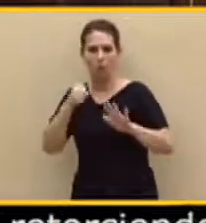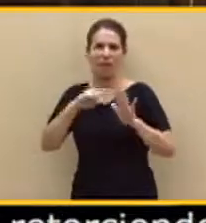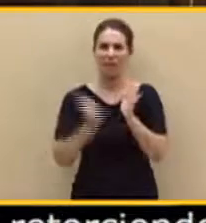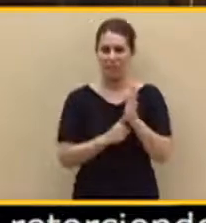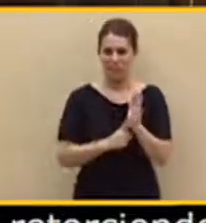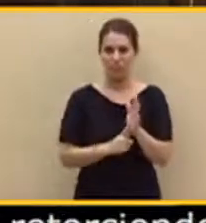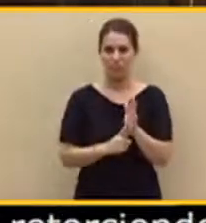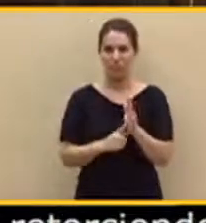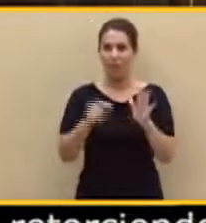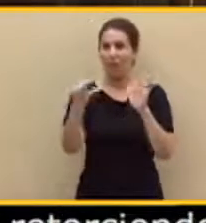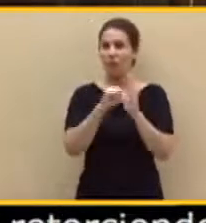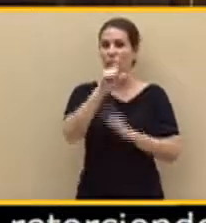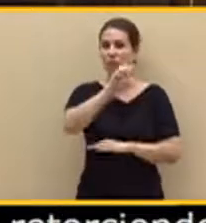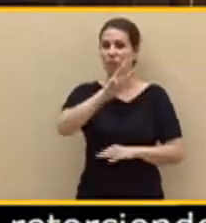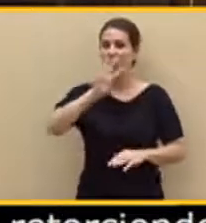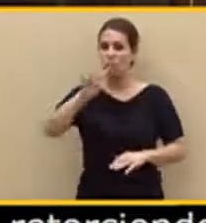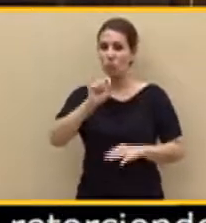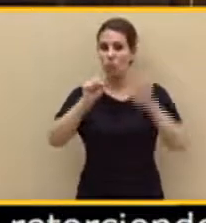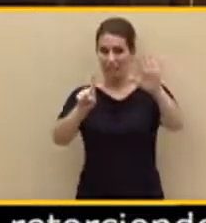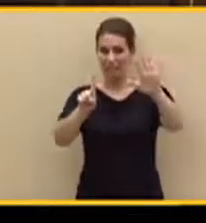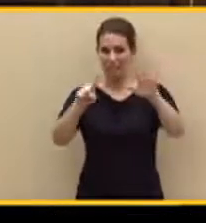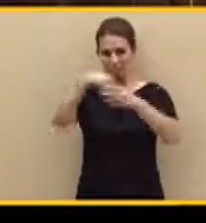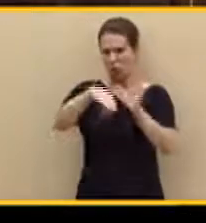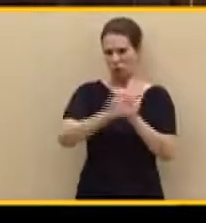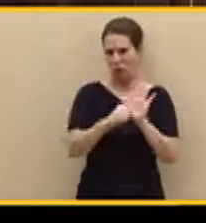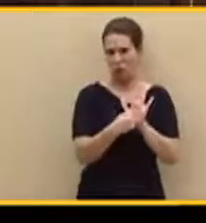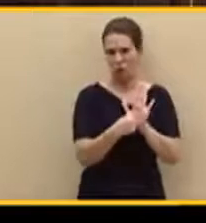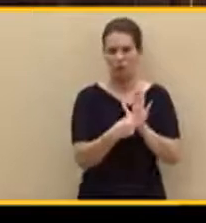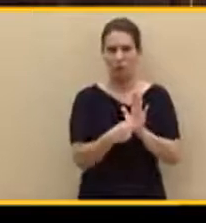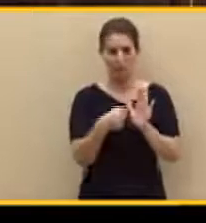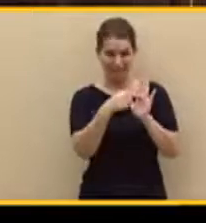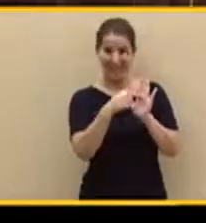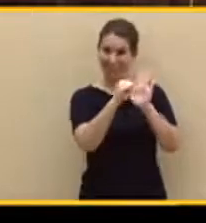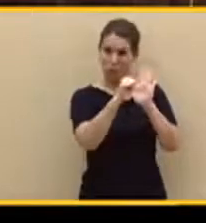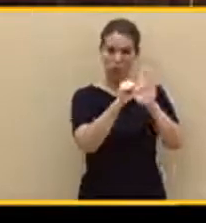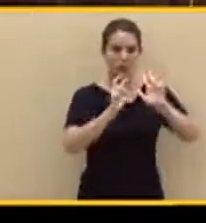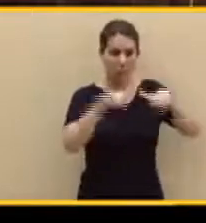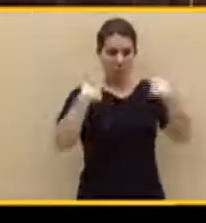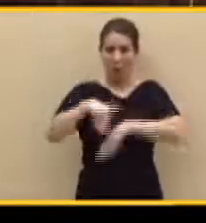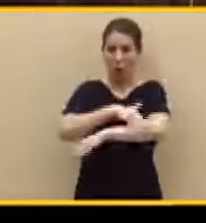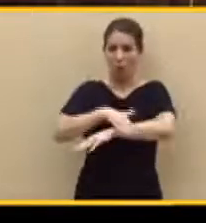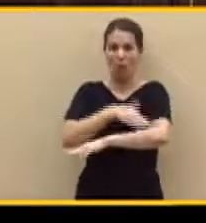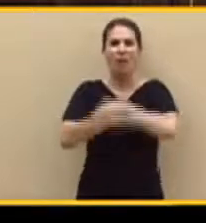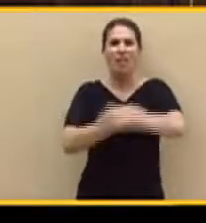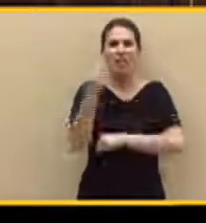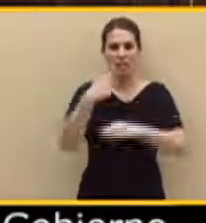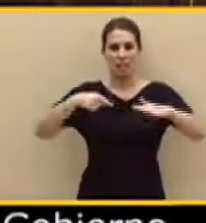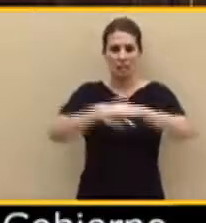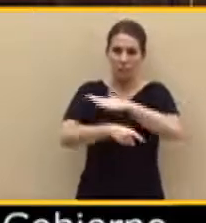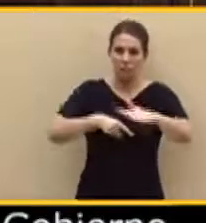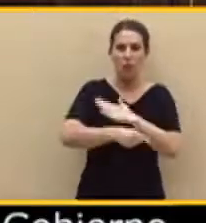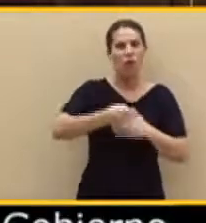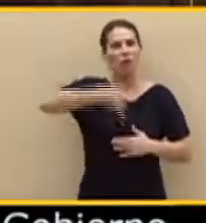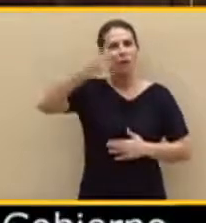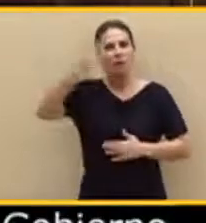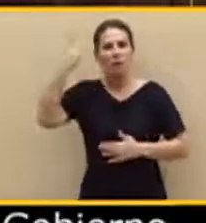artículo 134.6 de la Constitución permite al Gobierno vetar la tramitación de aquellas iniciativas legislativas